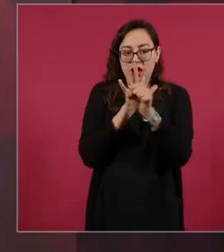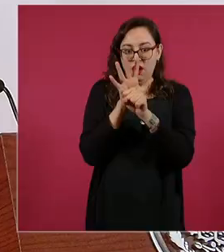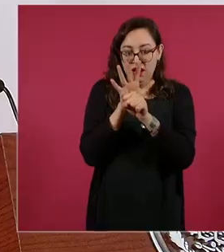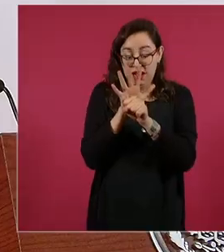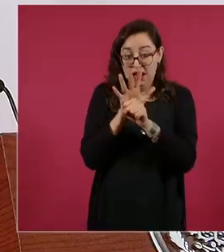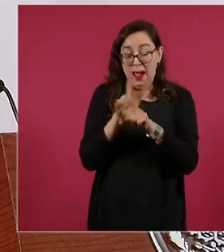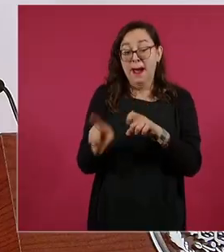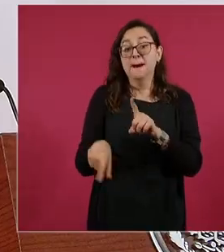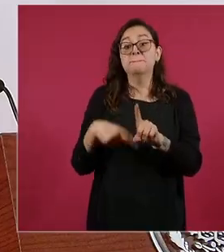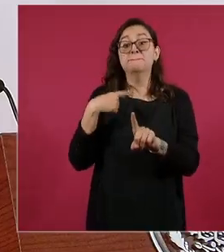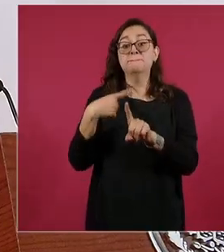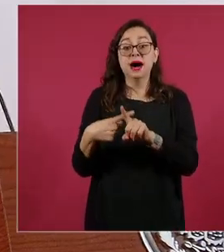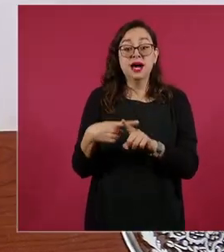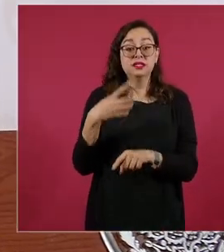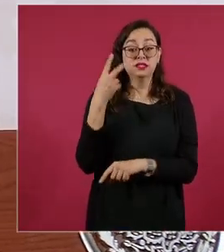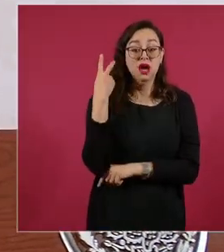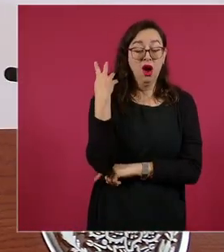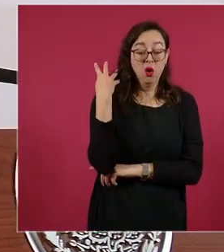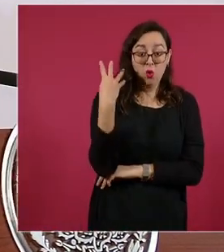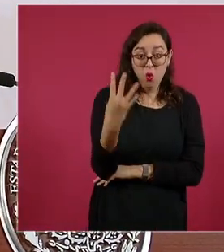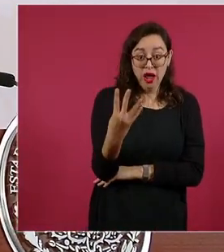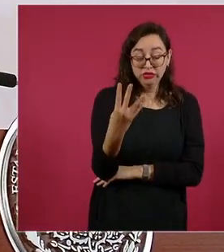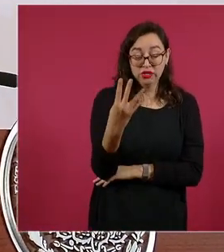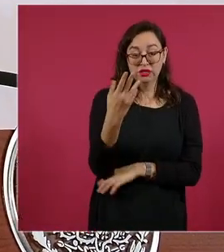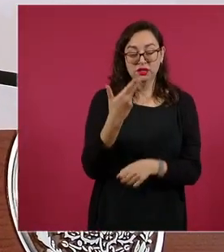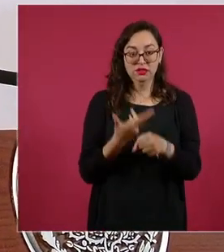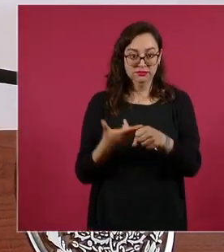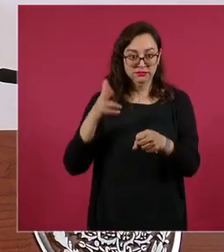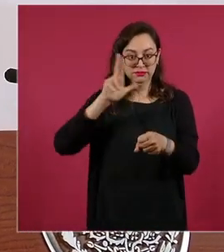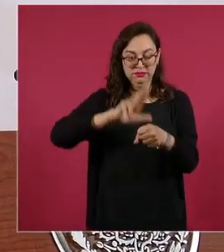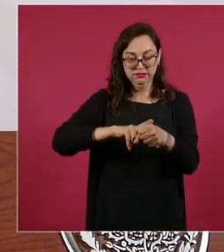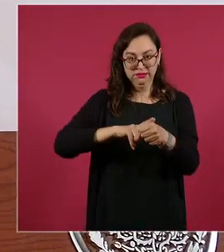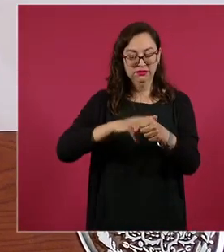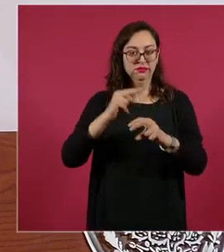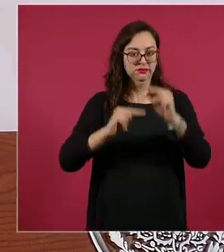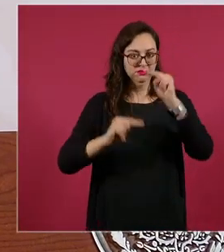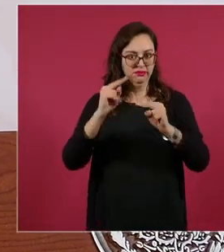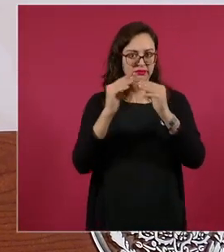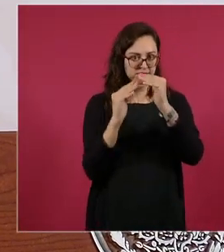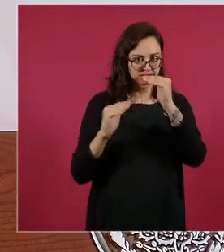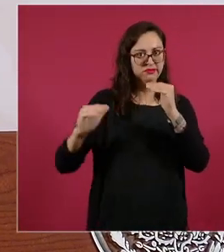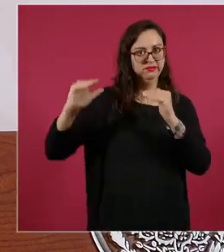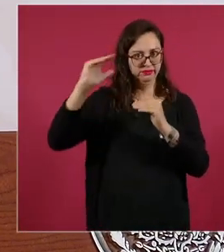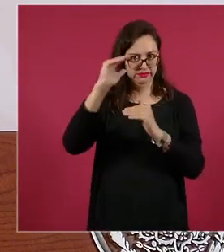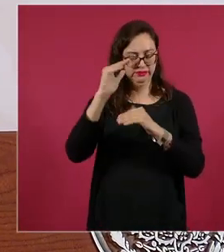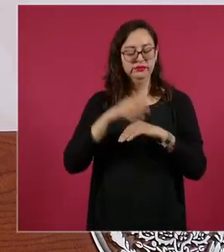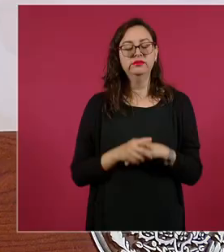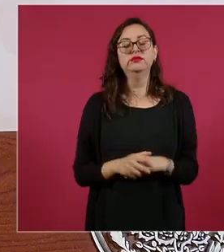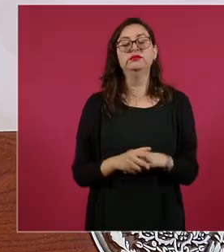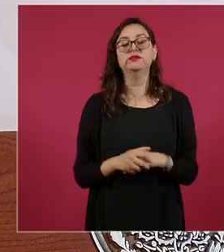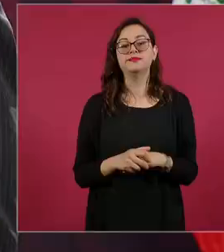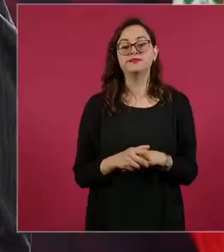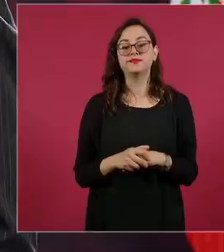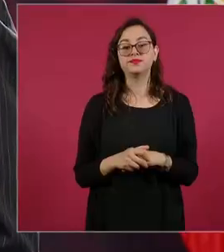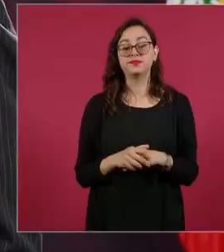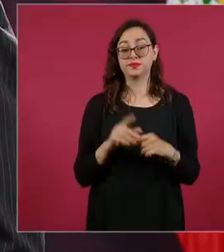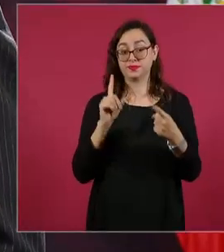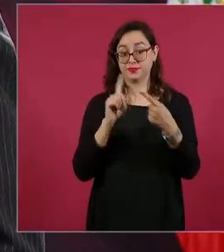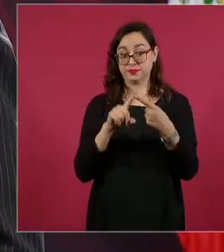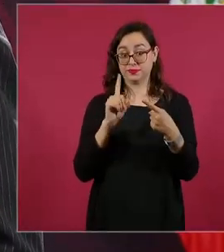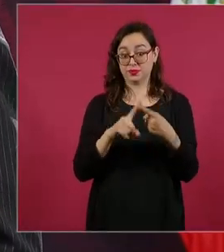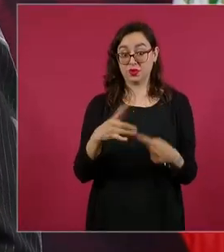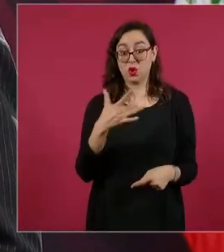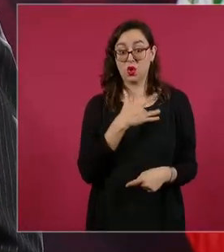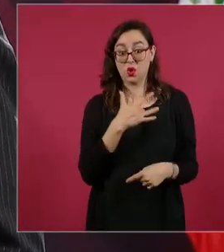una es la atención a infartos